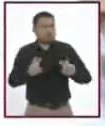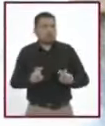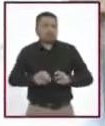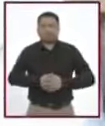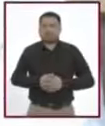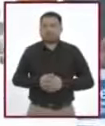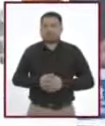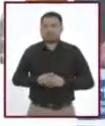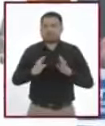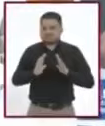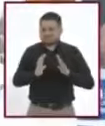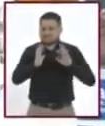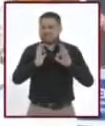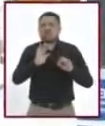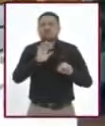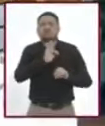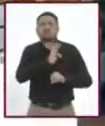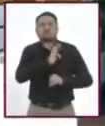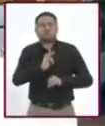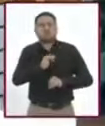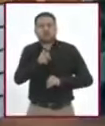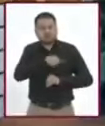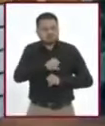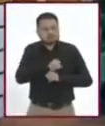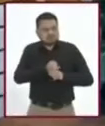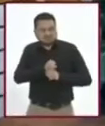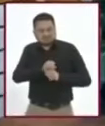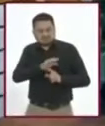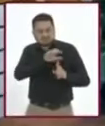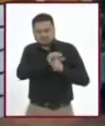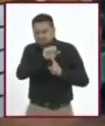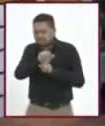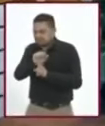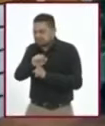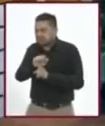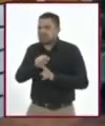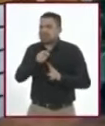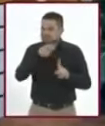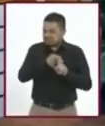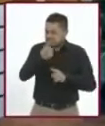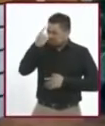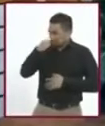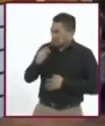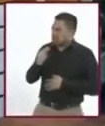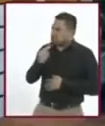¿Qué fuentes puedo consultar? Pepe, ¿y esto para qué nos sirve?